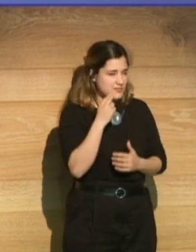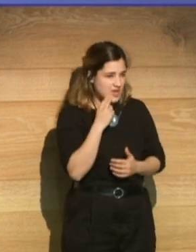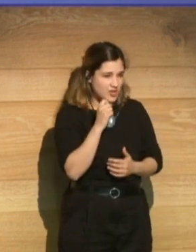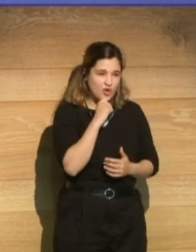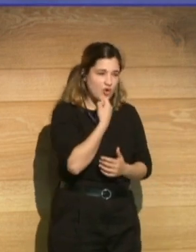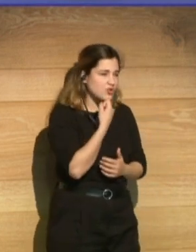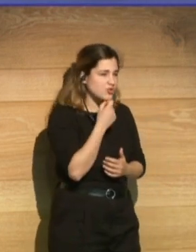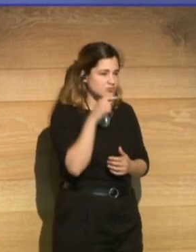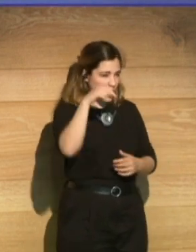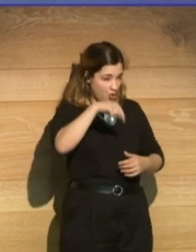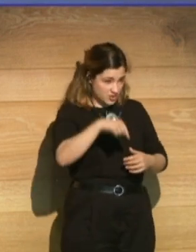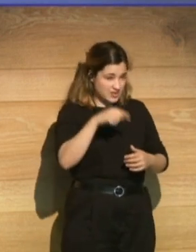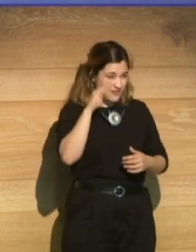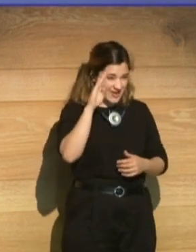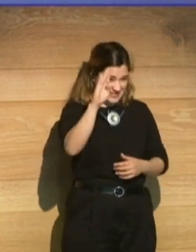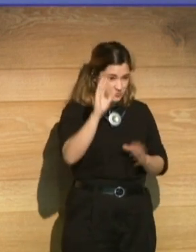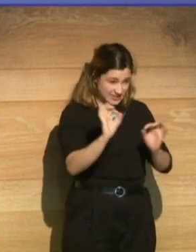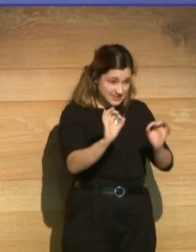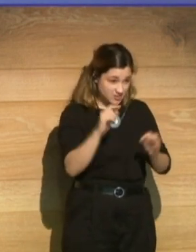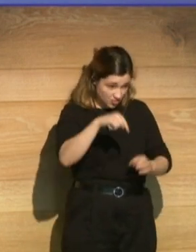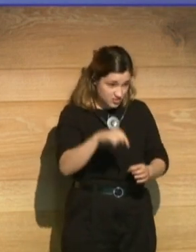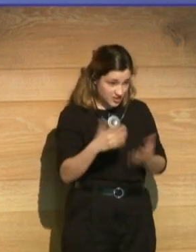el fascismo hoy?